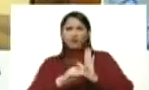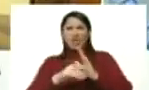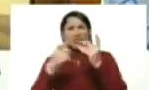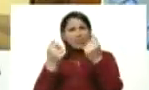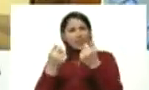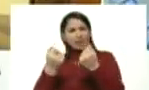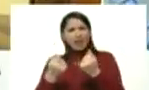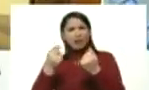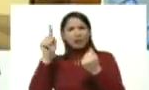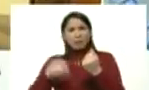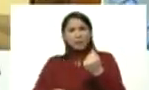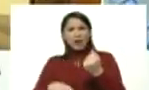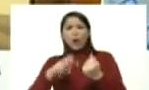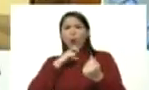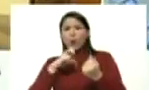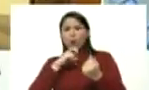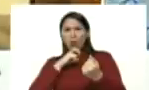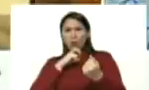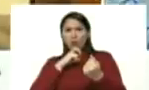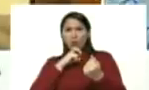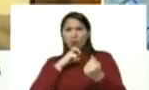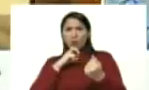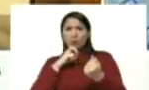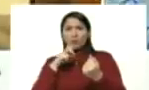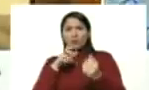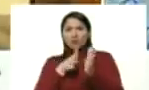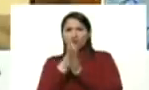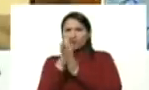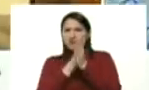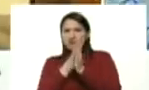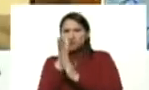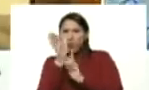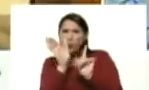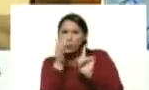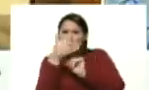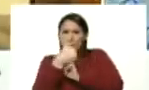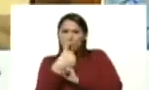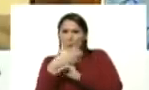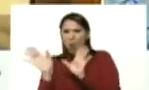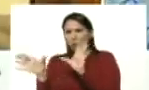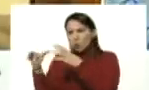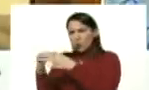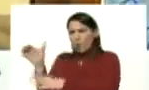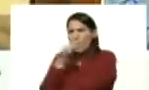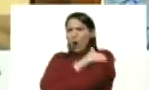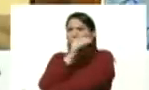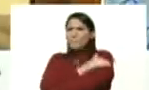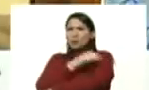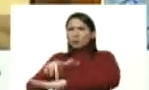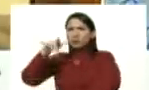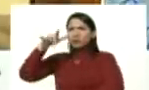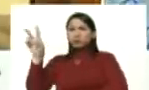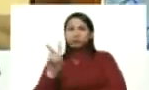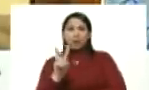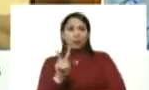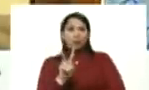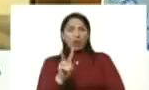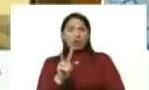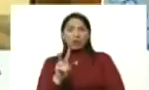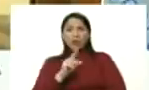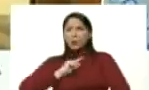dinero, el oro, confabulado por supuesto con un sector oposicionista de Venezuela que